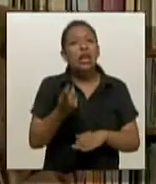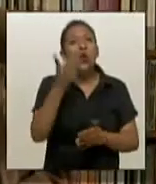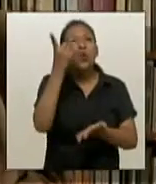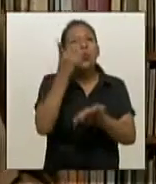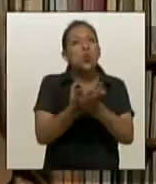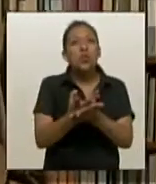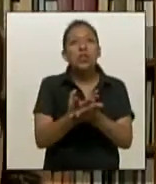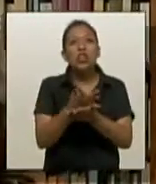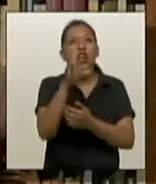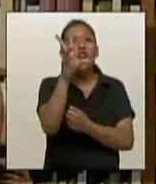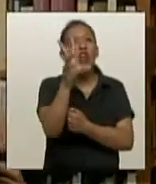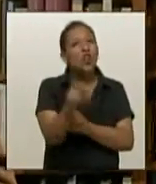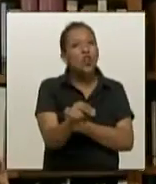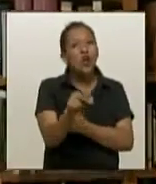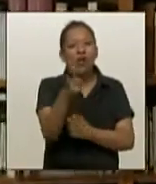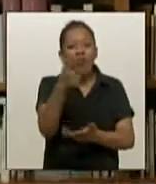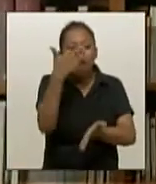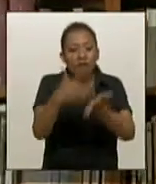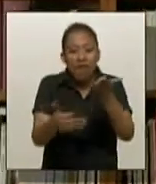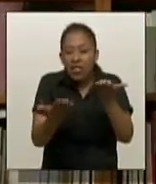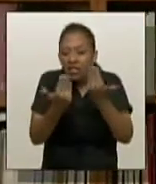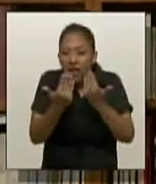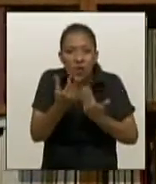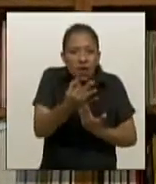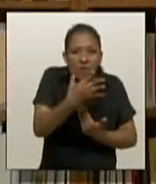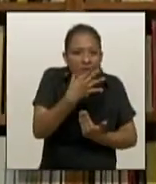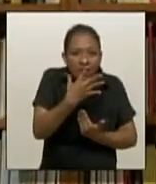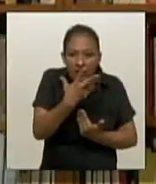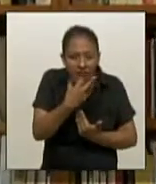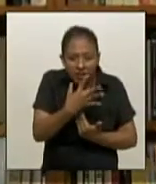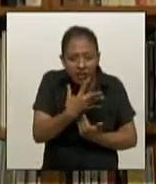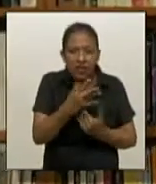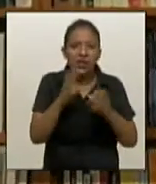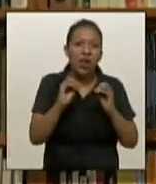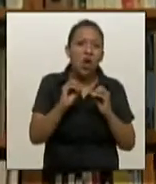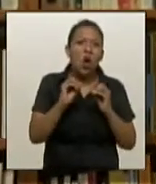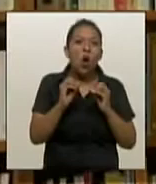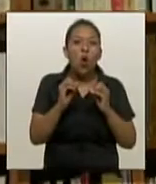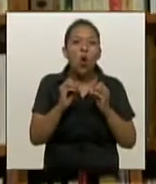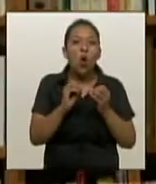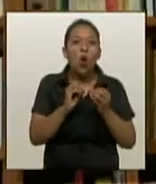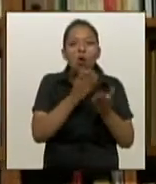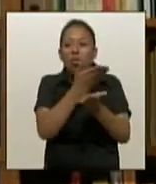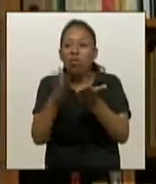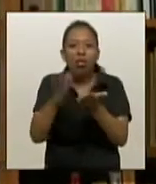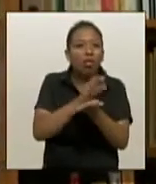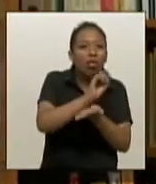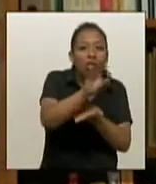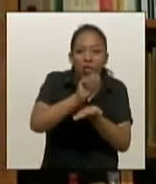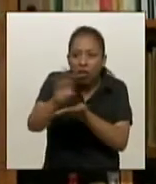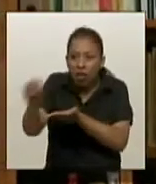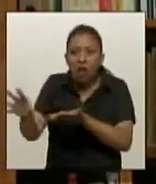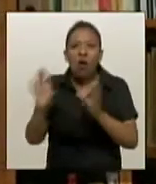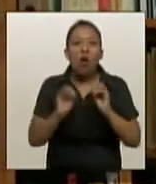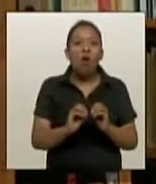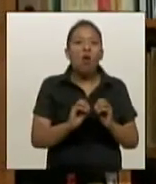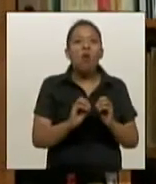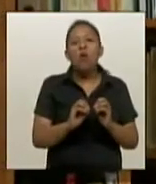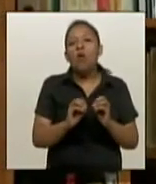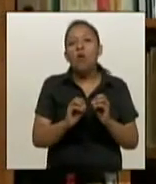tiene que ver con la falta de stock de medicamentos, digamos, o de producción o de una distribución